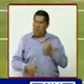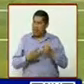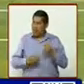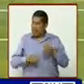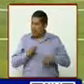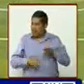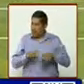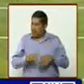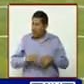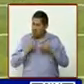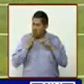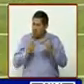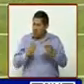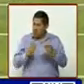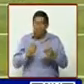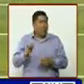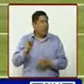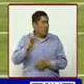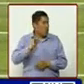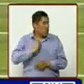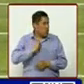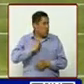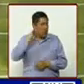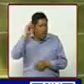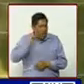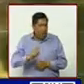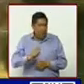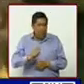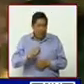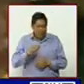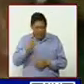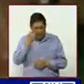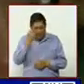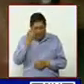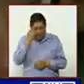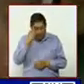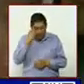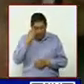tal vez era un don y era algo que yo tenía que cultivar, ¿no?